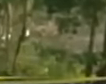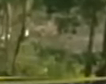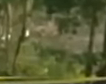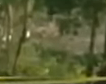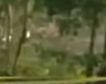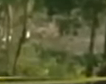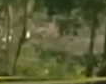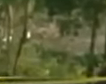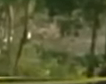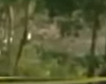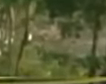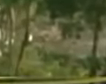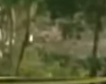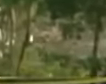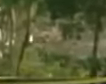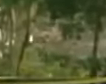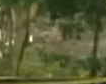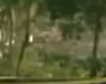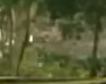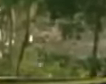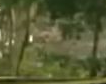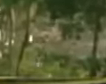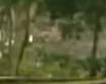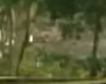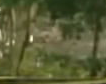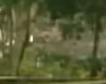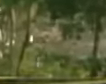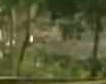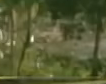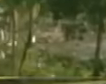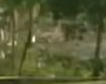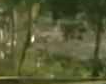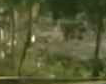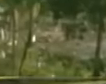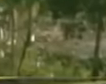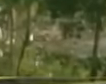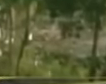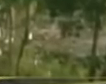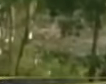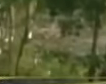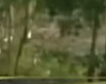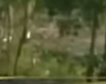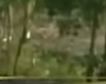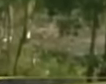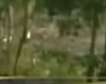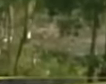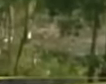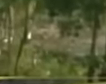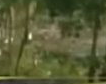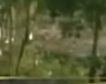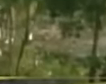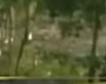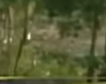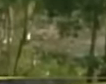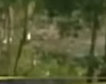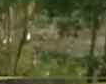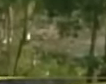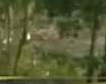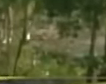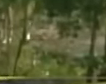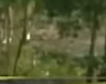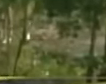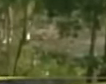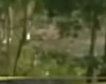han sido las agendas de los mandatarios regionales que intervienen desde la CELAC. El presidente Nicolás Maduro